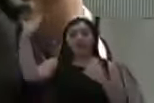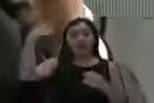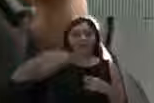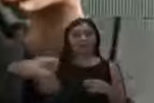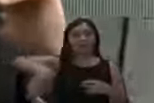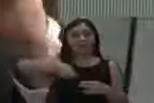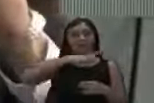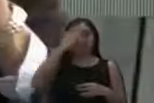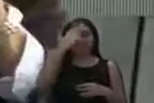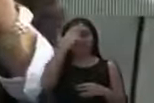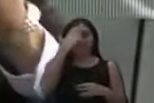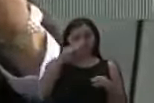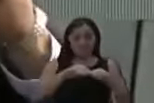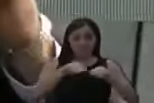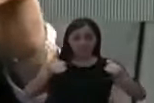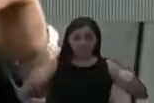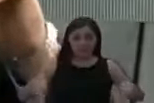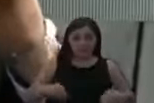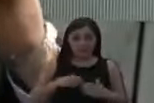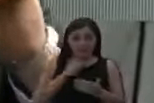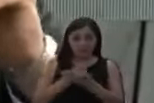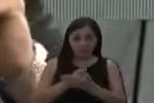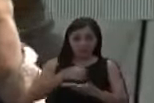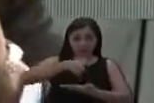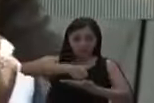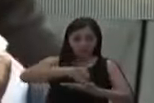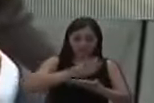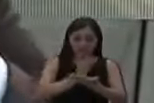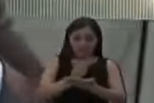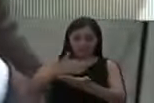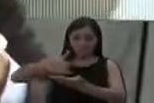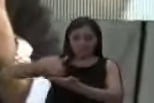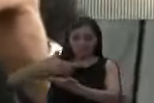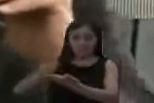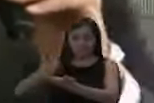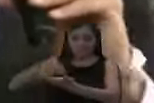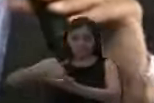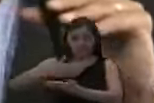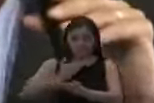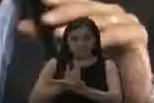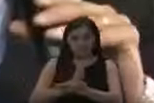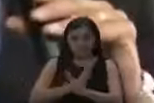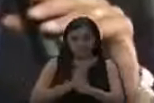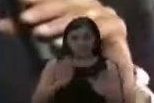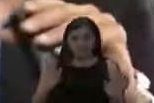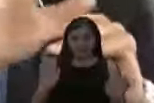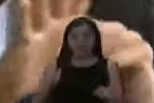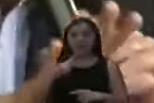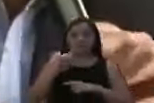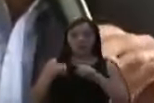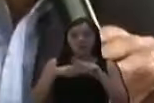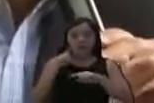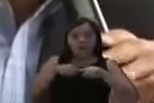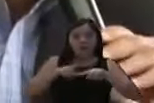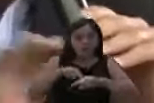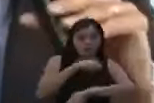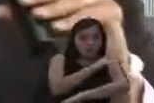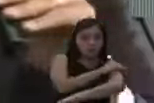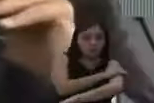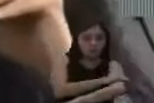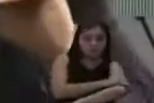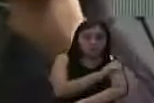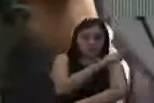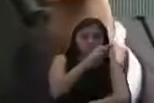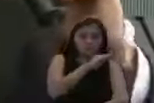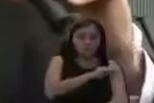menor una hectárea de terreno puede valer 200 500 basta una ordenanza municipal para decir que esa tierra pasó de rural